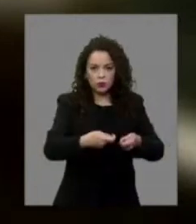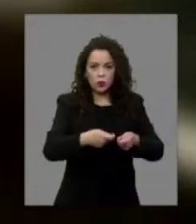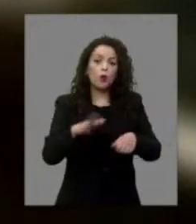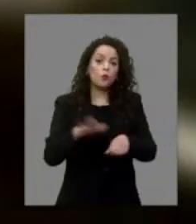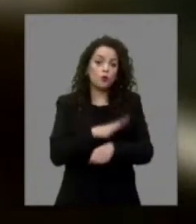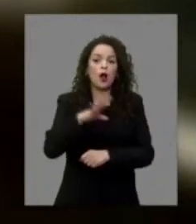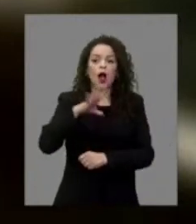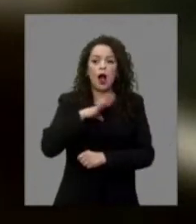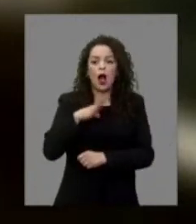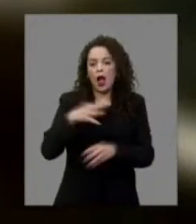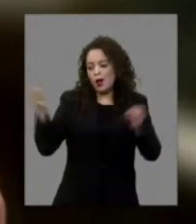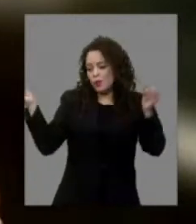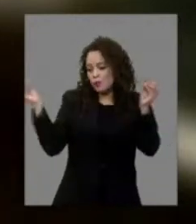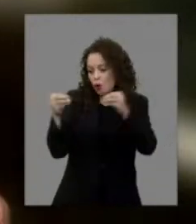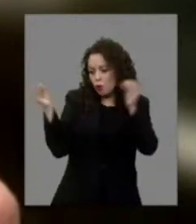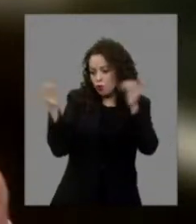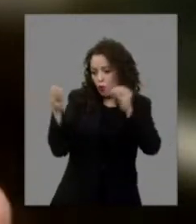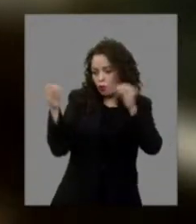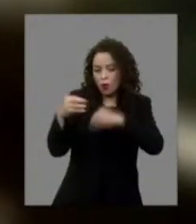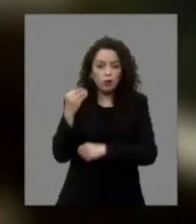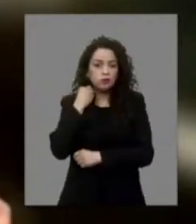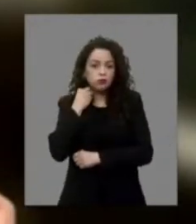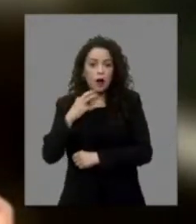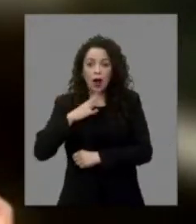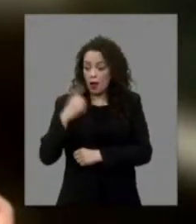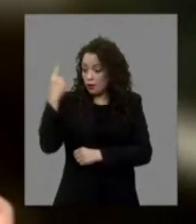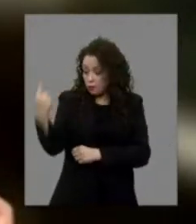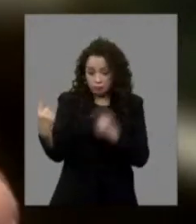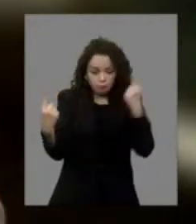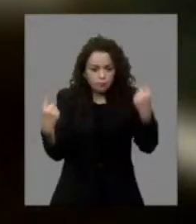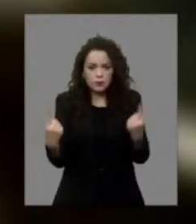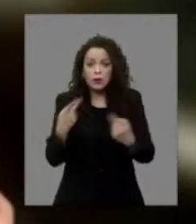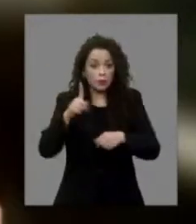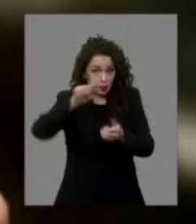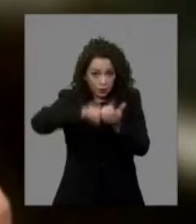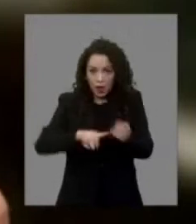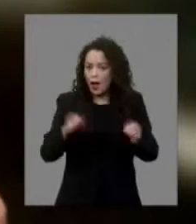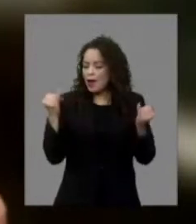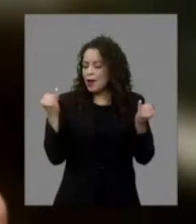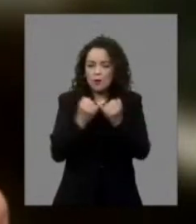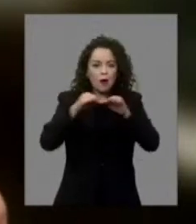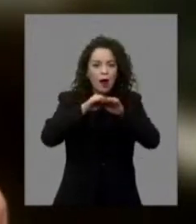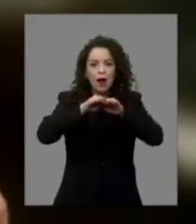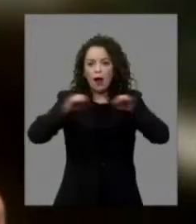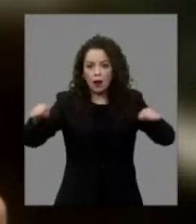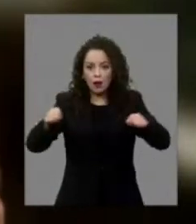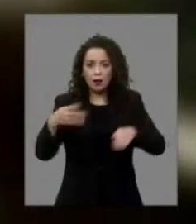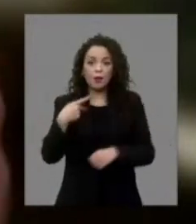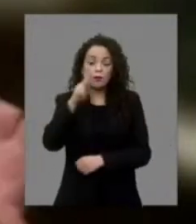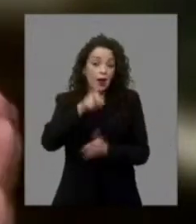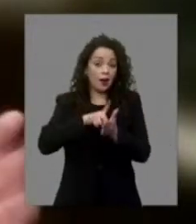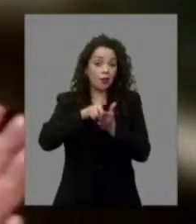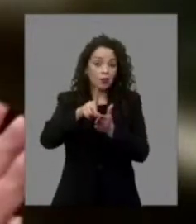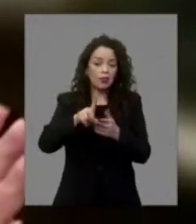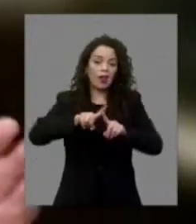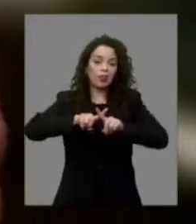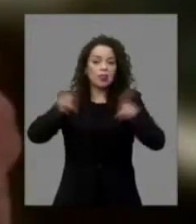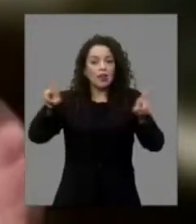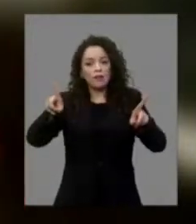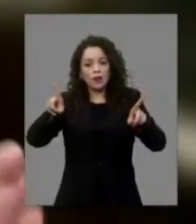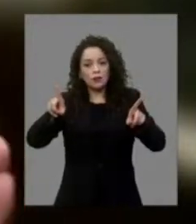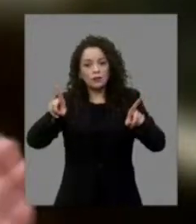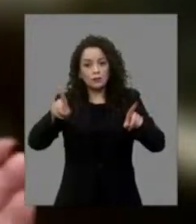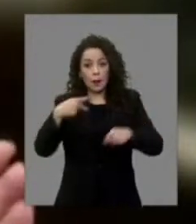conflicto o en un litigio en donde hay dos partes iguales con derechos contrapuestos y que ambas partes